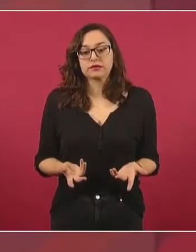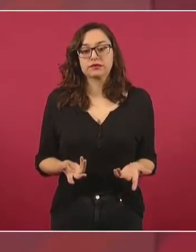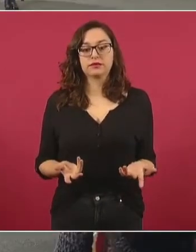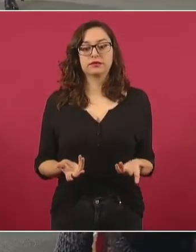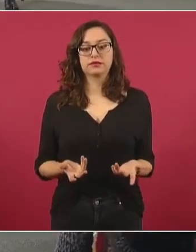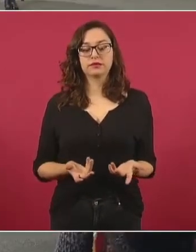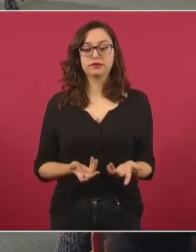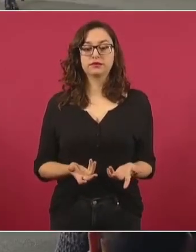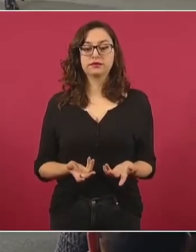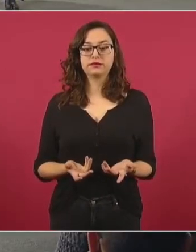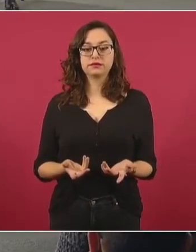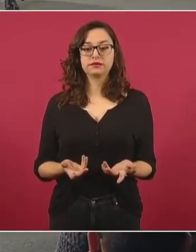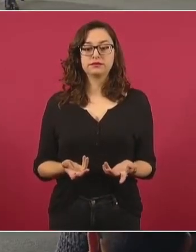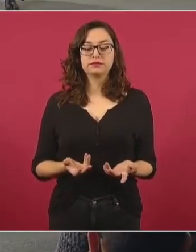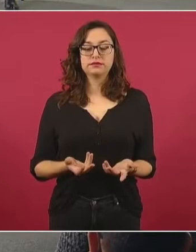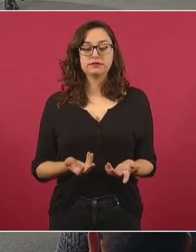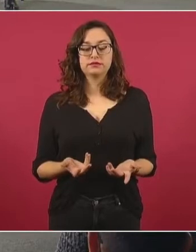no estar